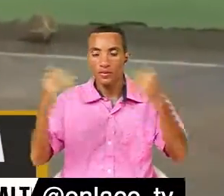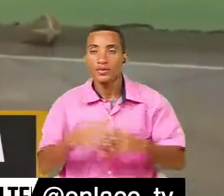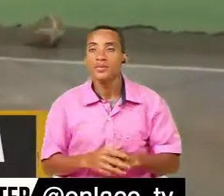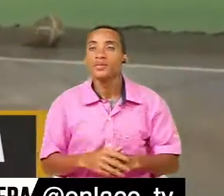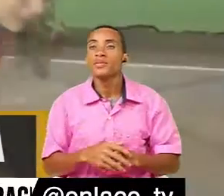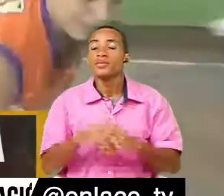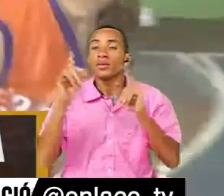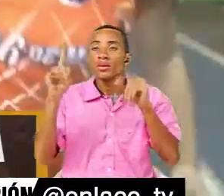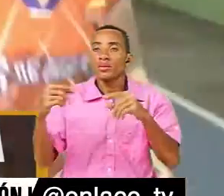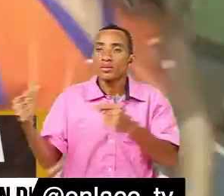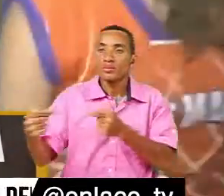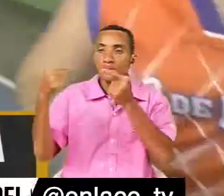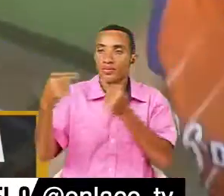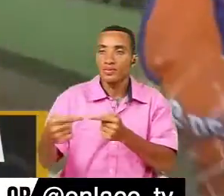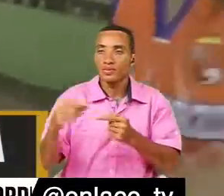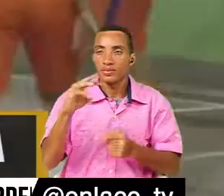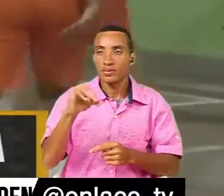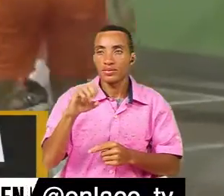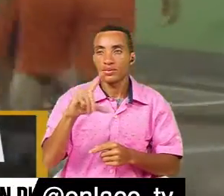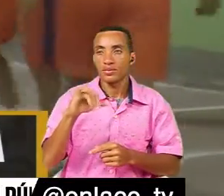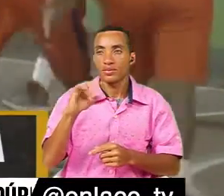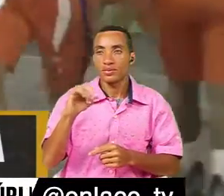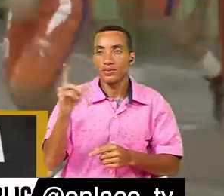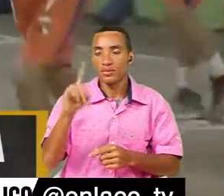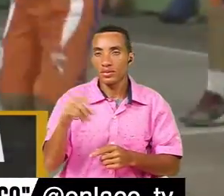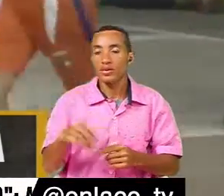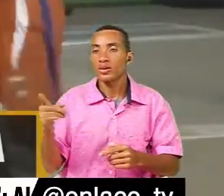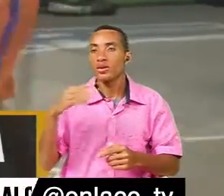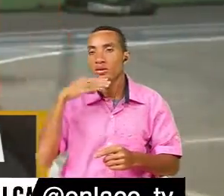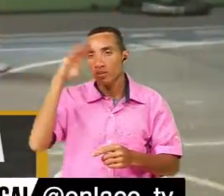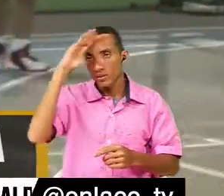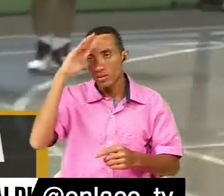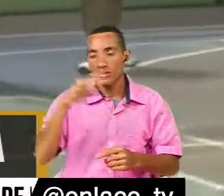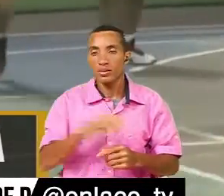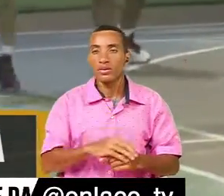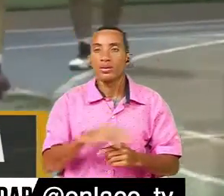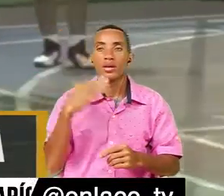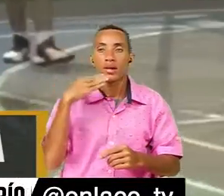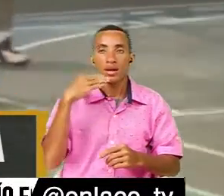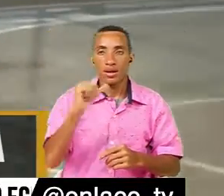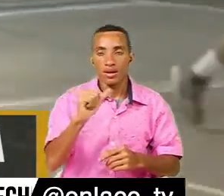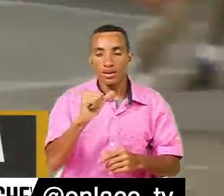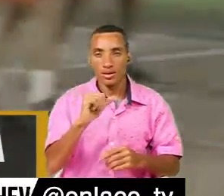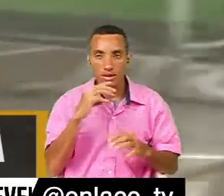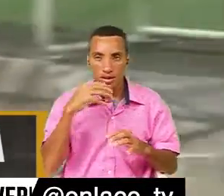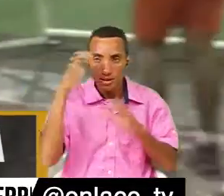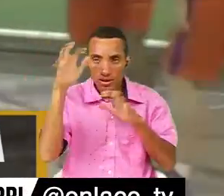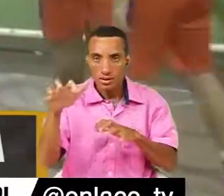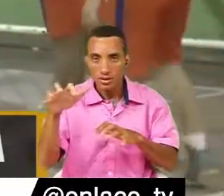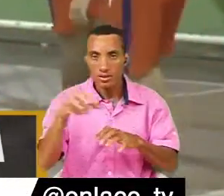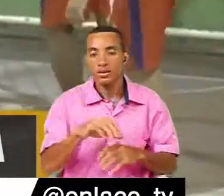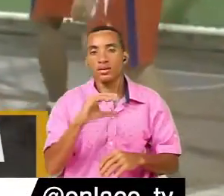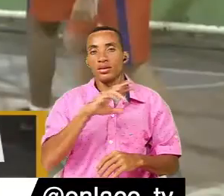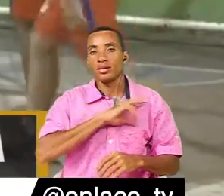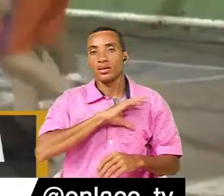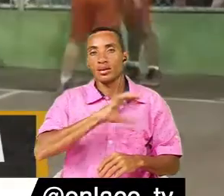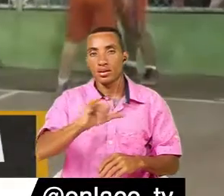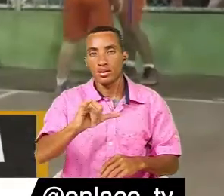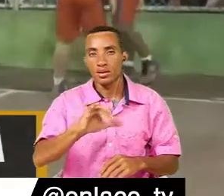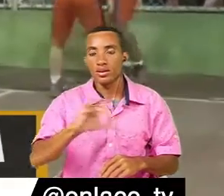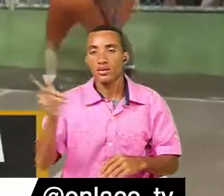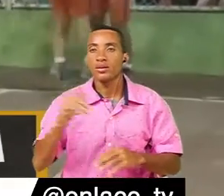luego de enfrentarse a equipos como Molino Viejo de Medellín, Leopardas de Cali, Stronger de Bogotá y Esliva de Cúcuta, escuadras de